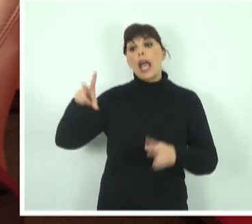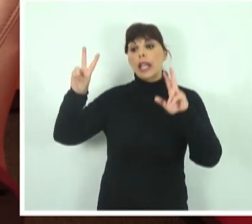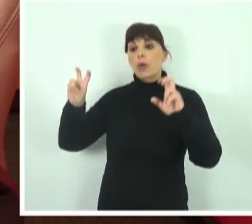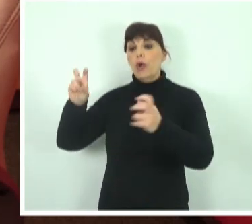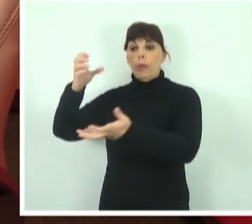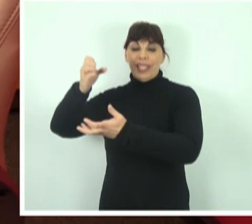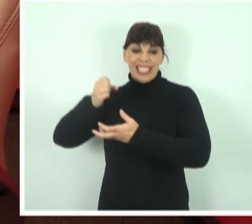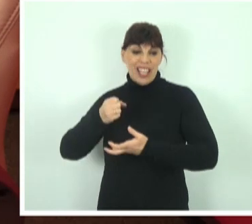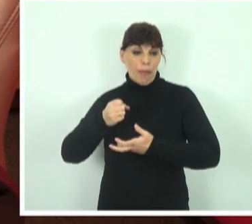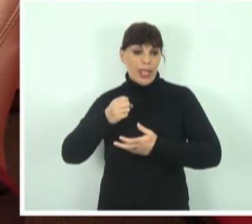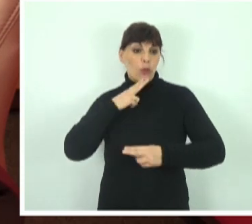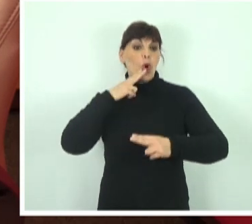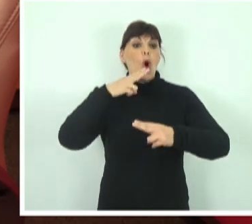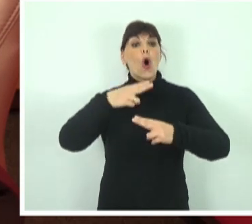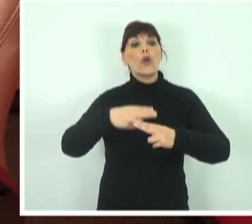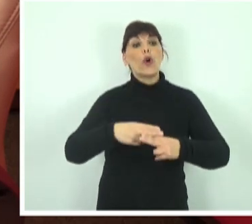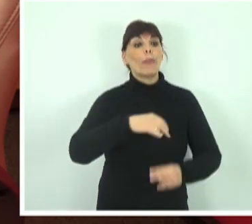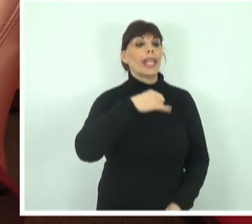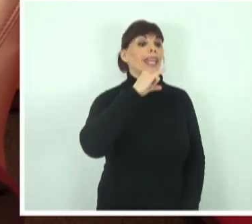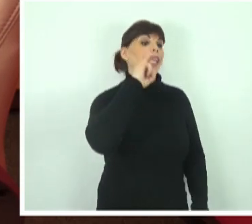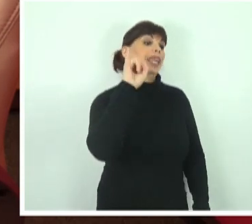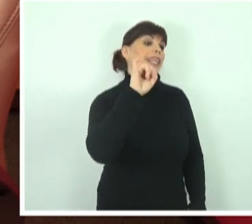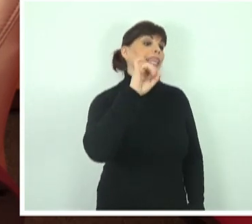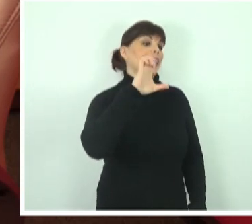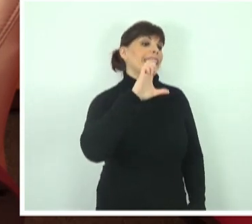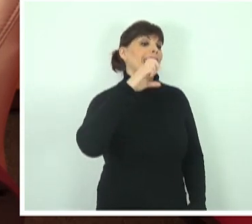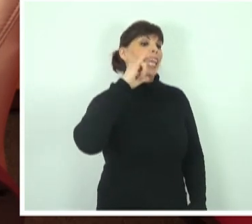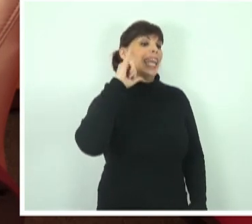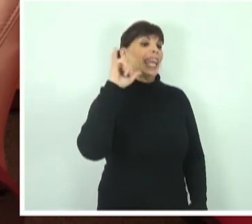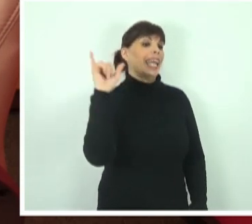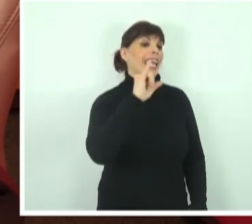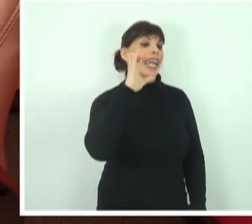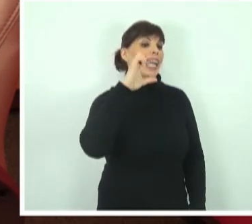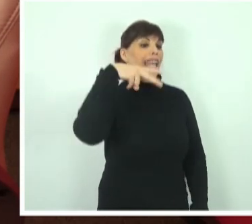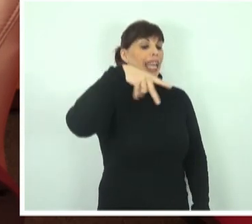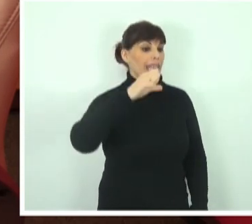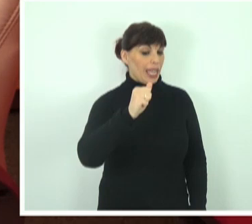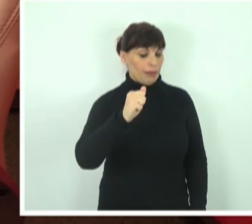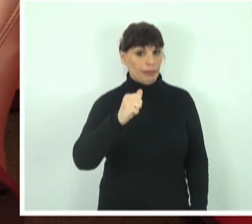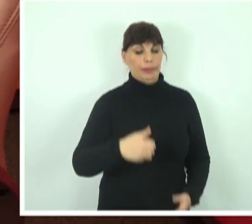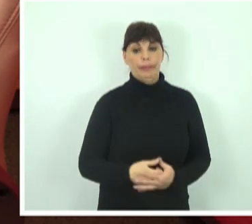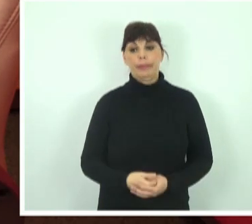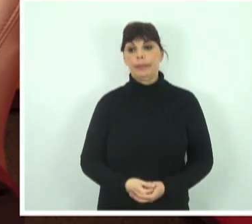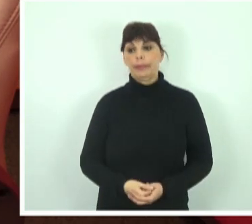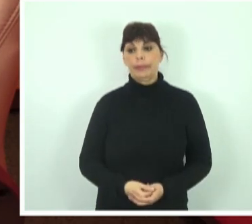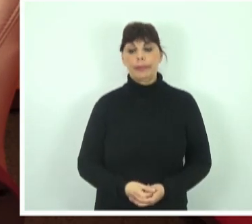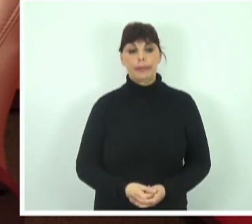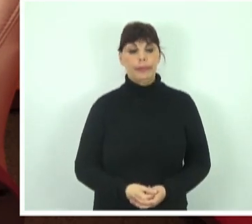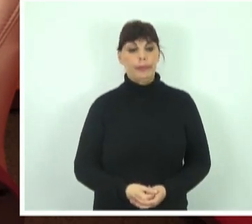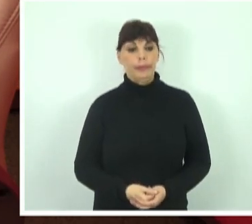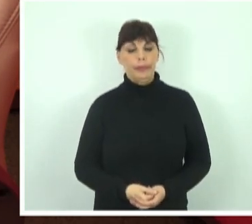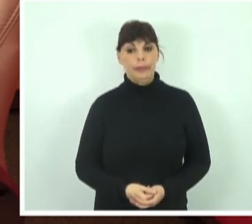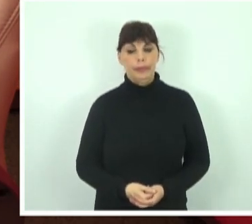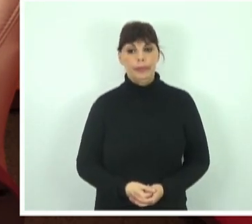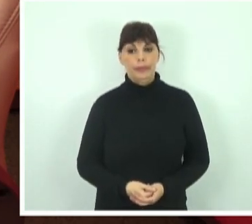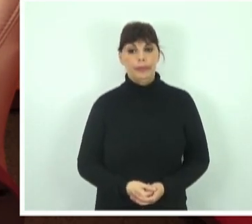Gehenna es la palabra hebrea para la cual en griego no había palabra. Por